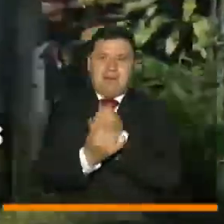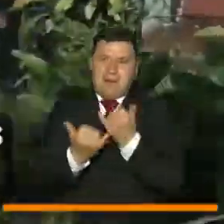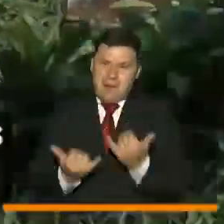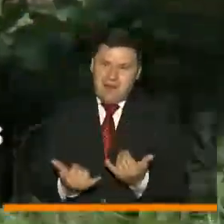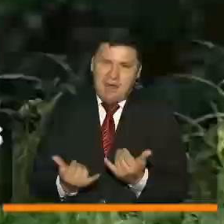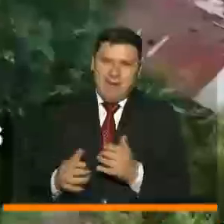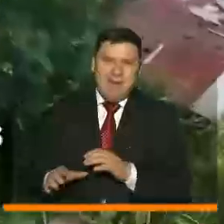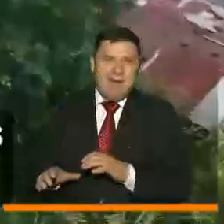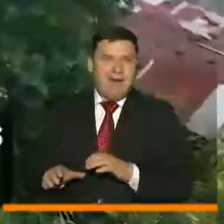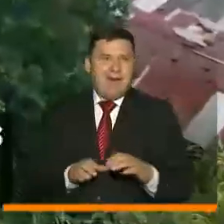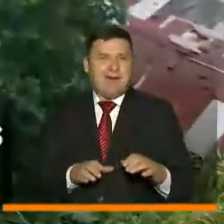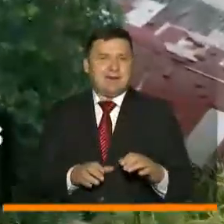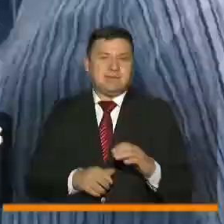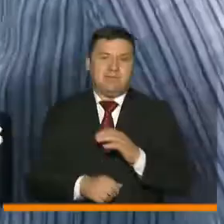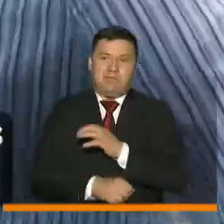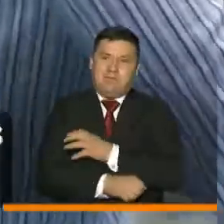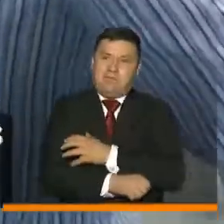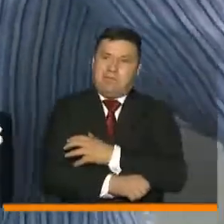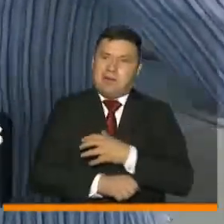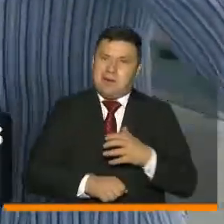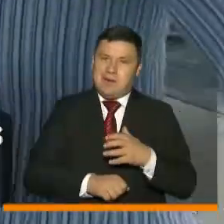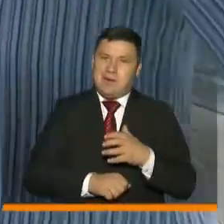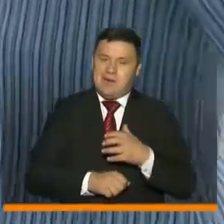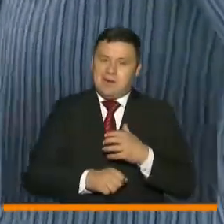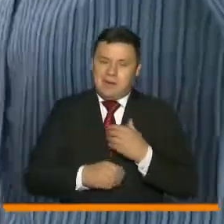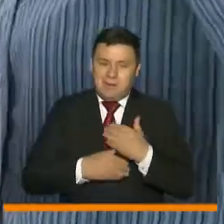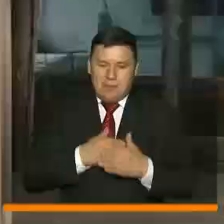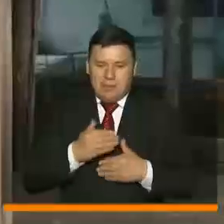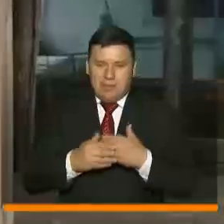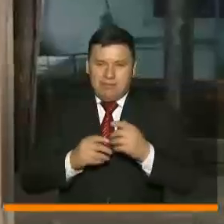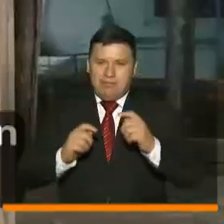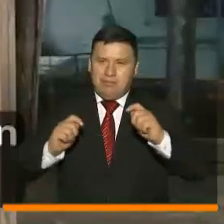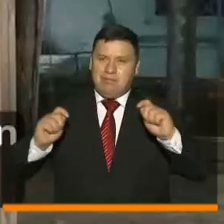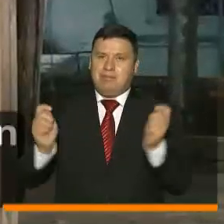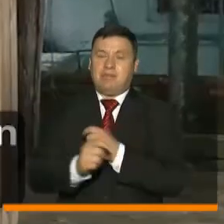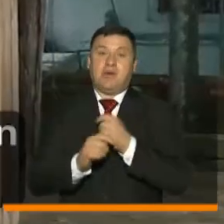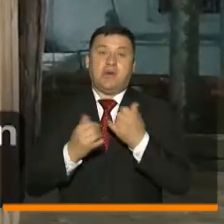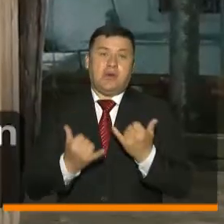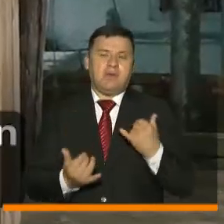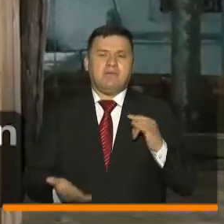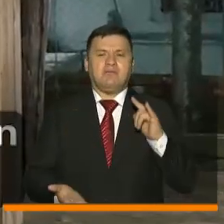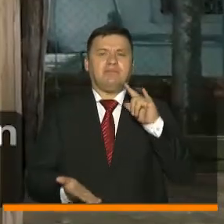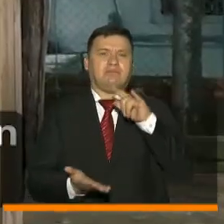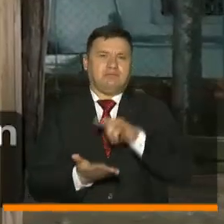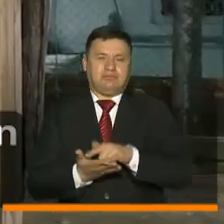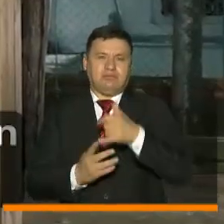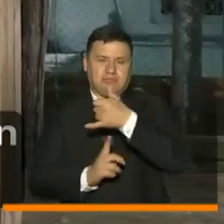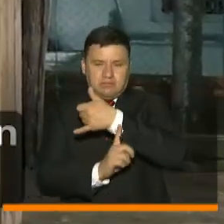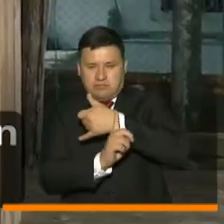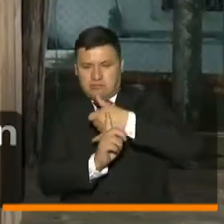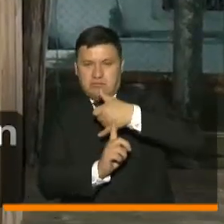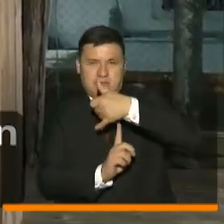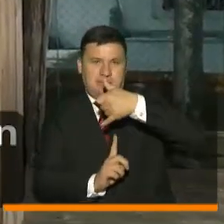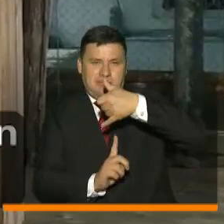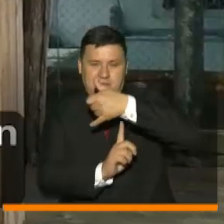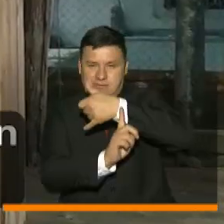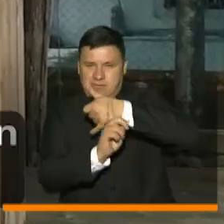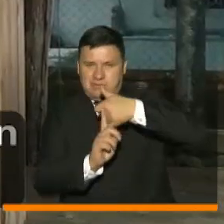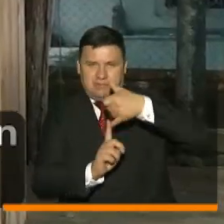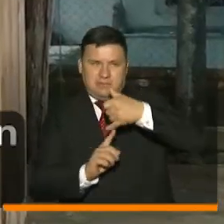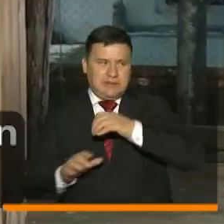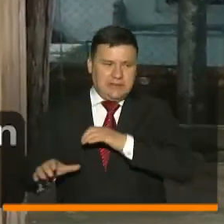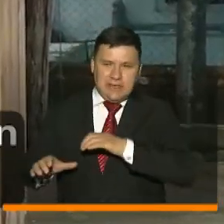en acciones poderosas y que transforman. Hoy vinimos al Pacífico colombiano